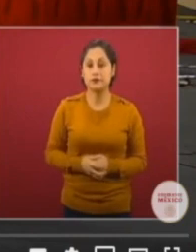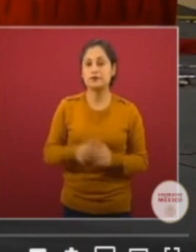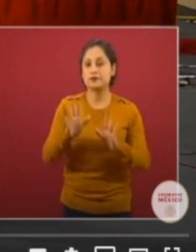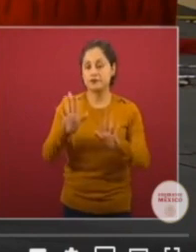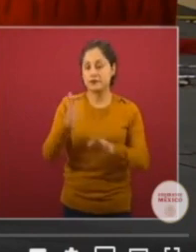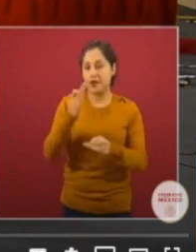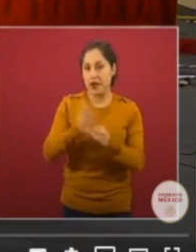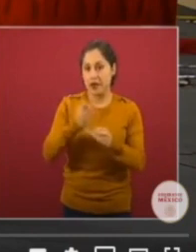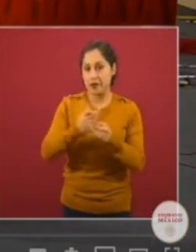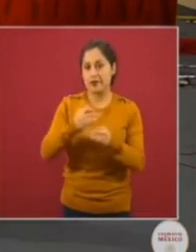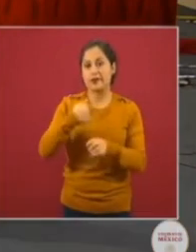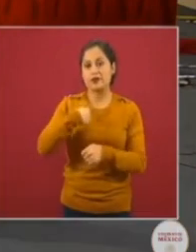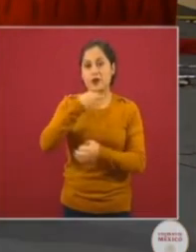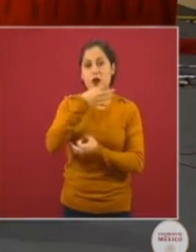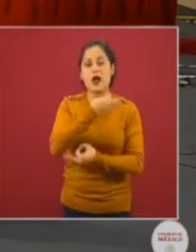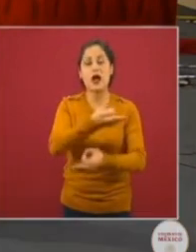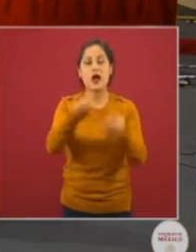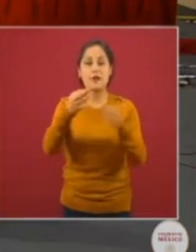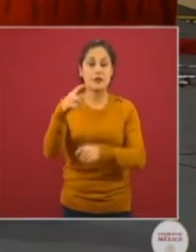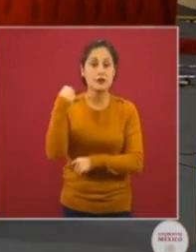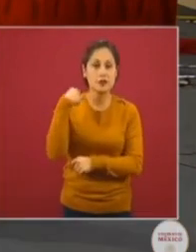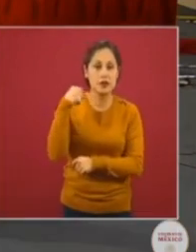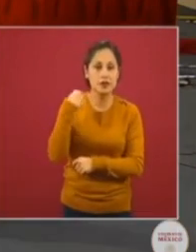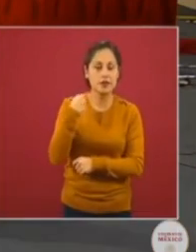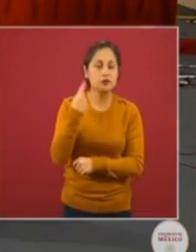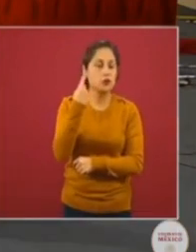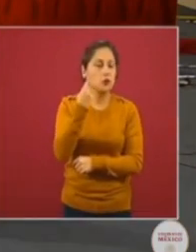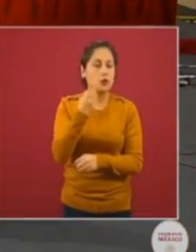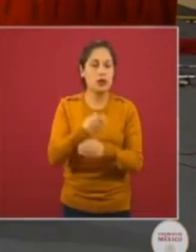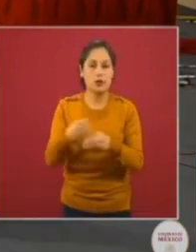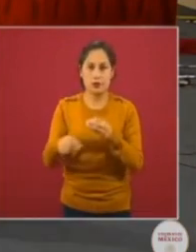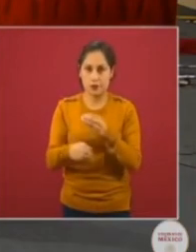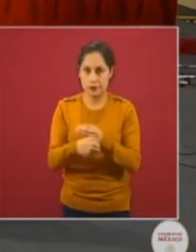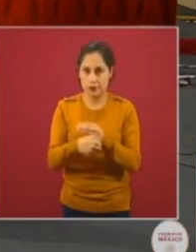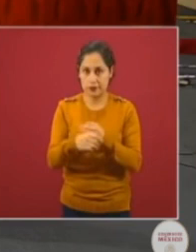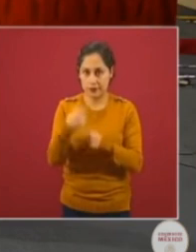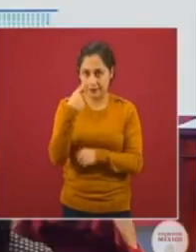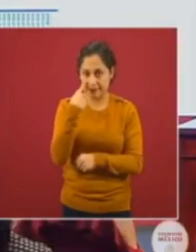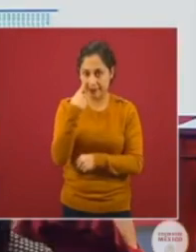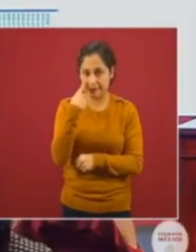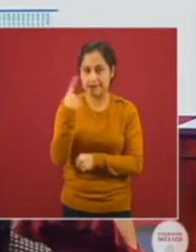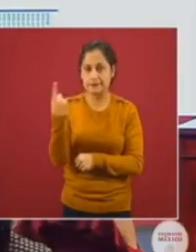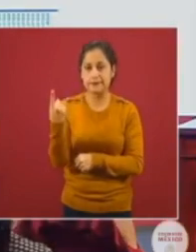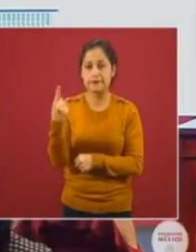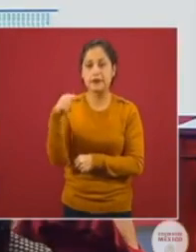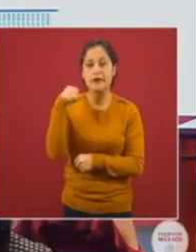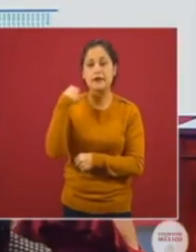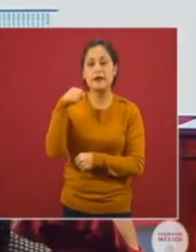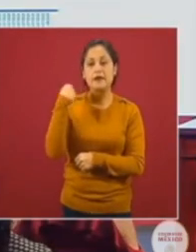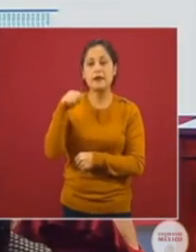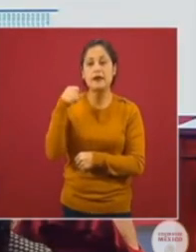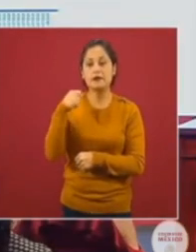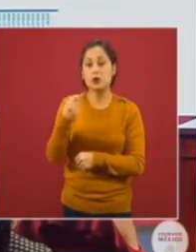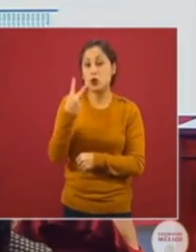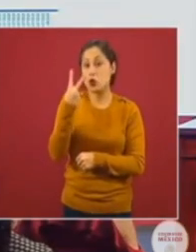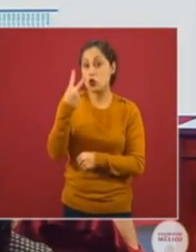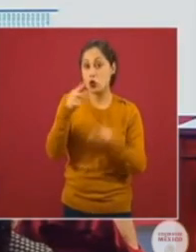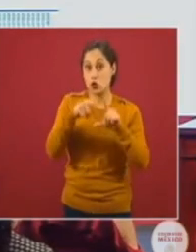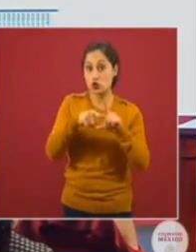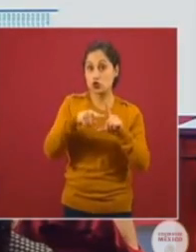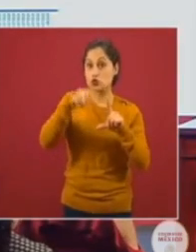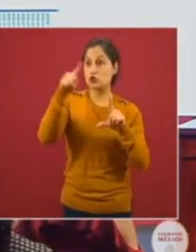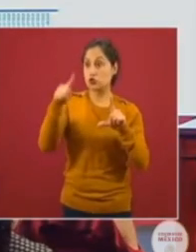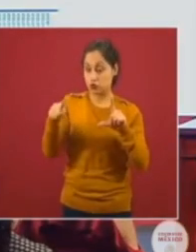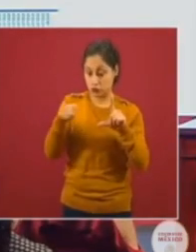Mensaje particular el día de hoy. En Tabasco vemos el comportamiento de dos curvas, lo que